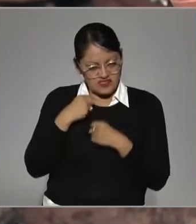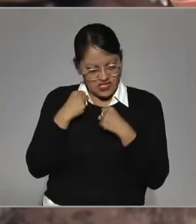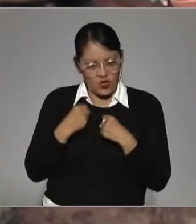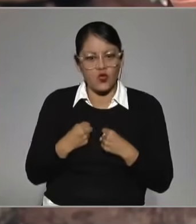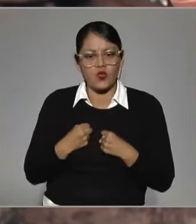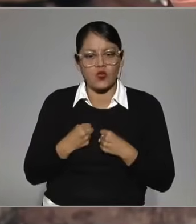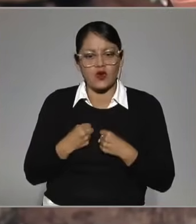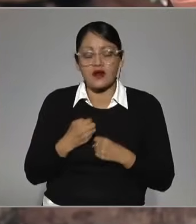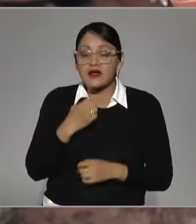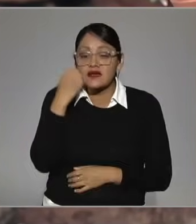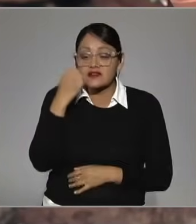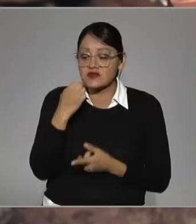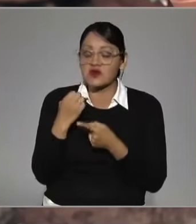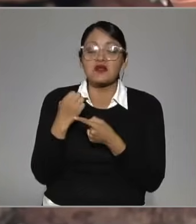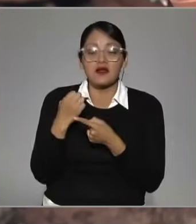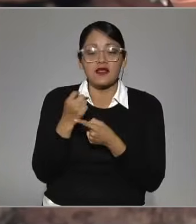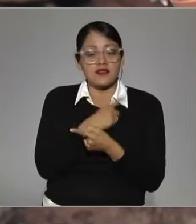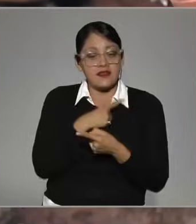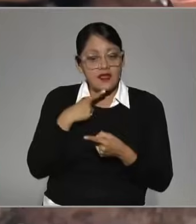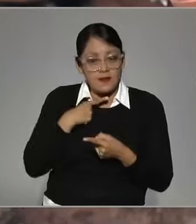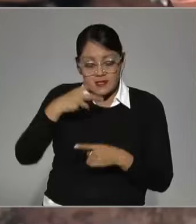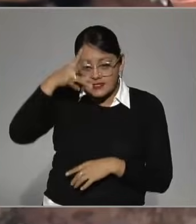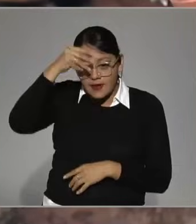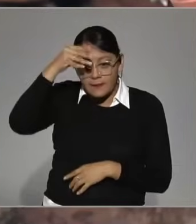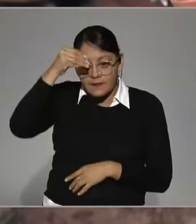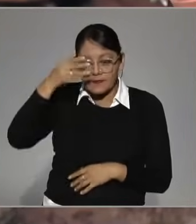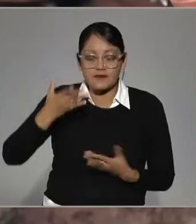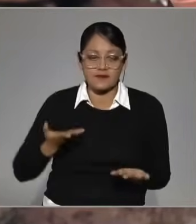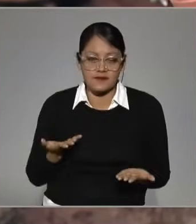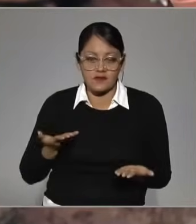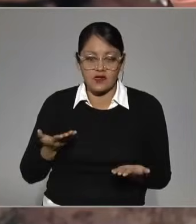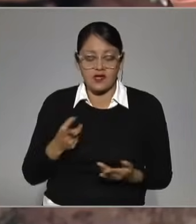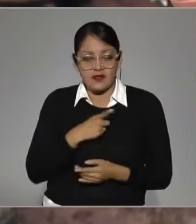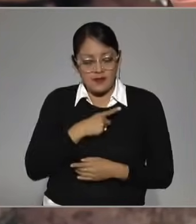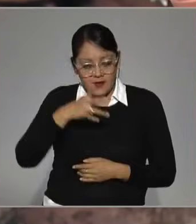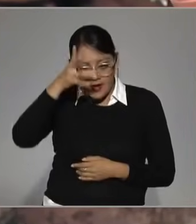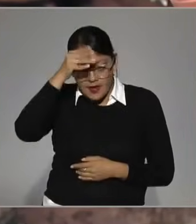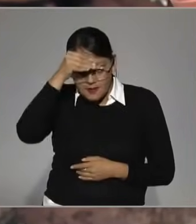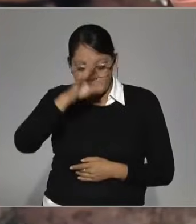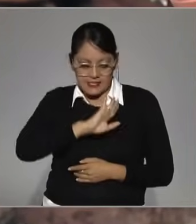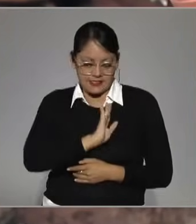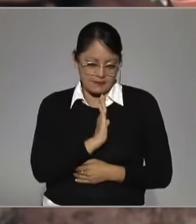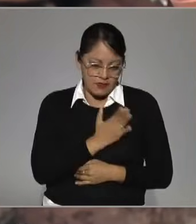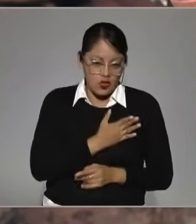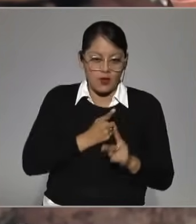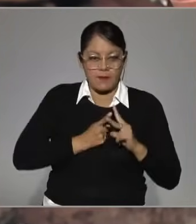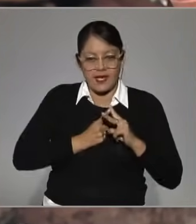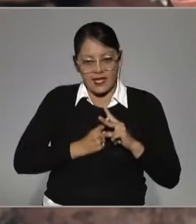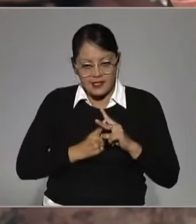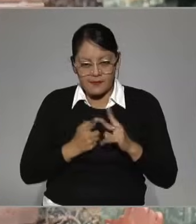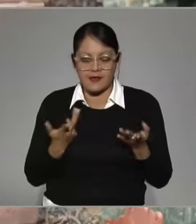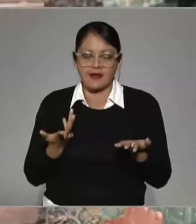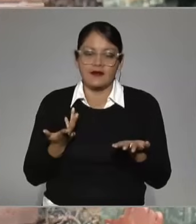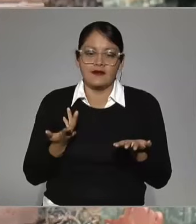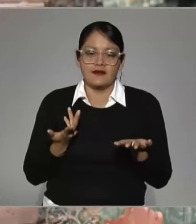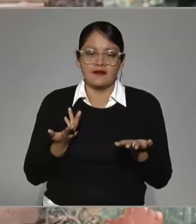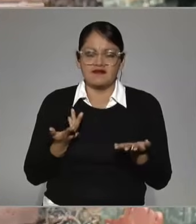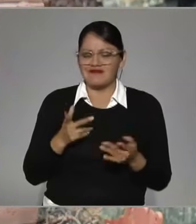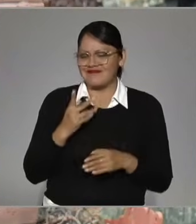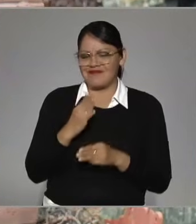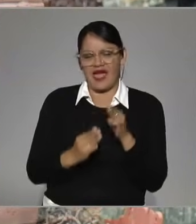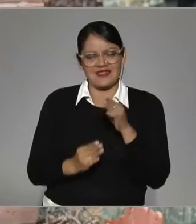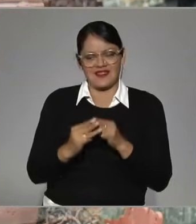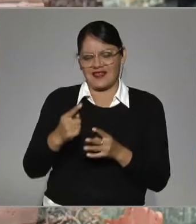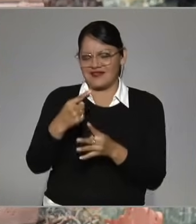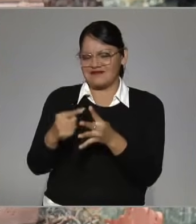que en la escuela se va a recibir instrucción, a aprender español, matemáticas, y todas las